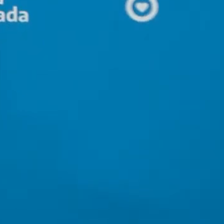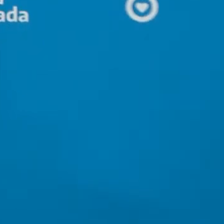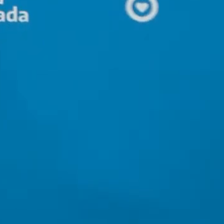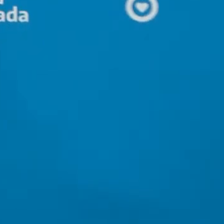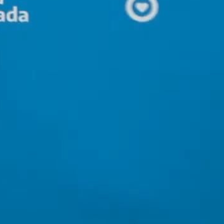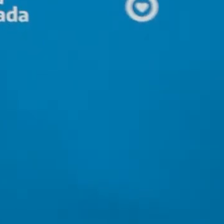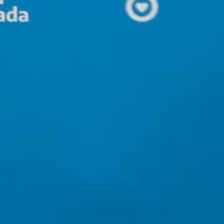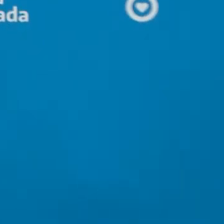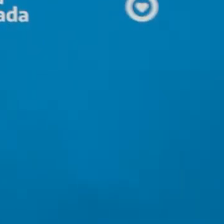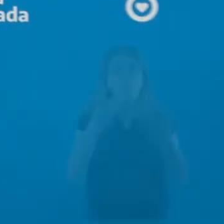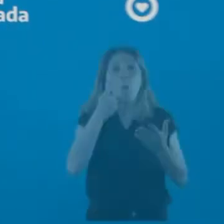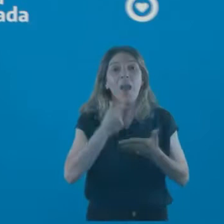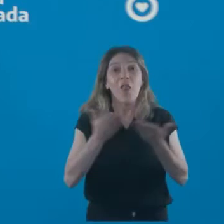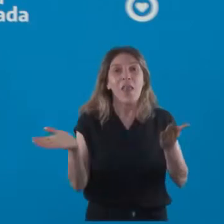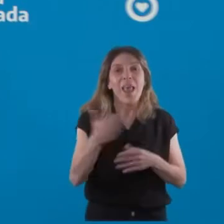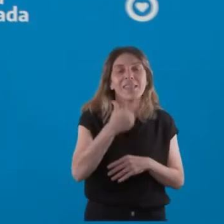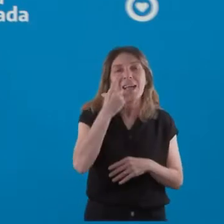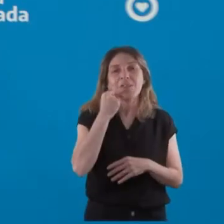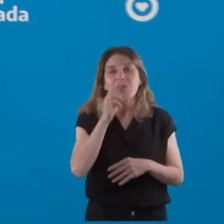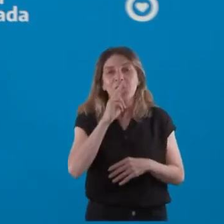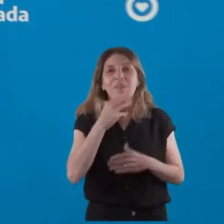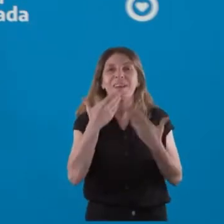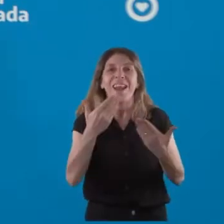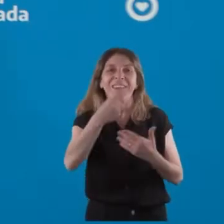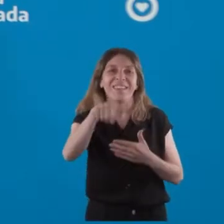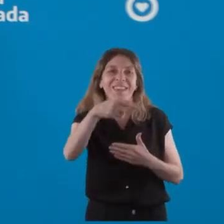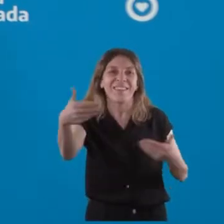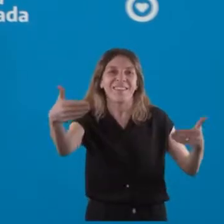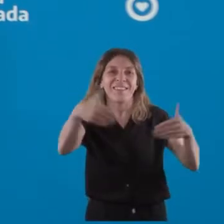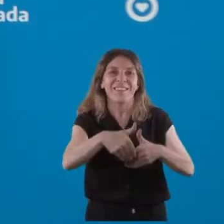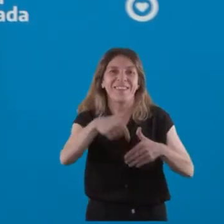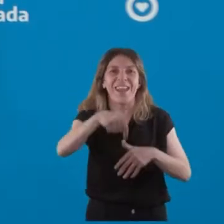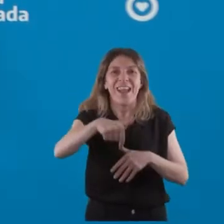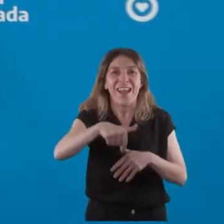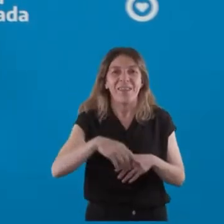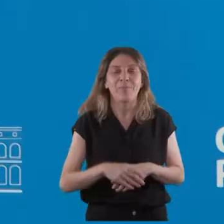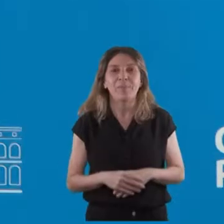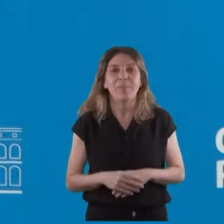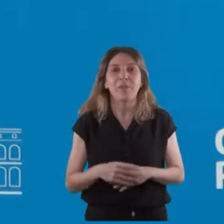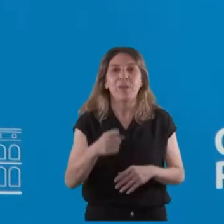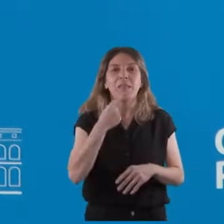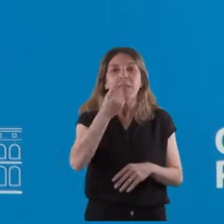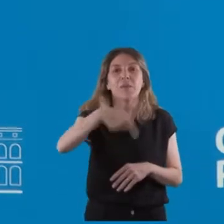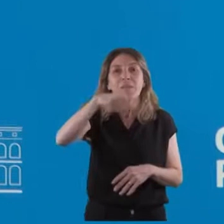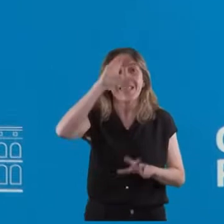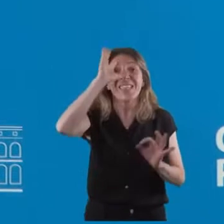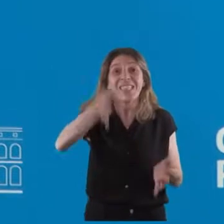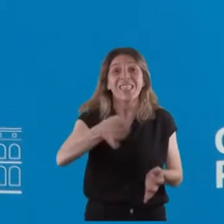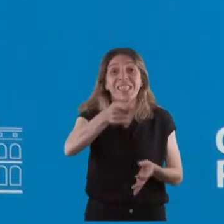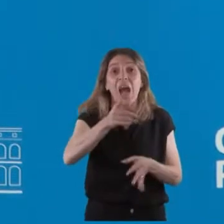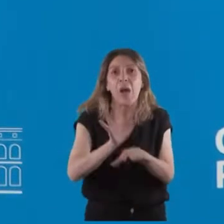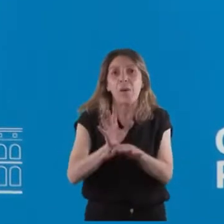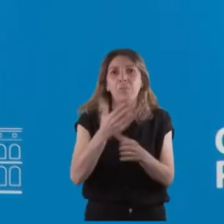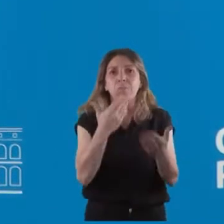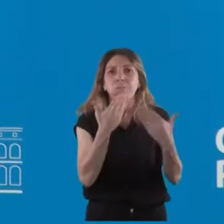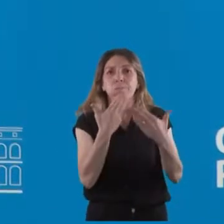hola muy buenos días a todos y a todas gracias por estar aquí nuevamente como ustedes saben estamos regresando con el